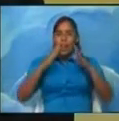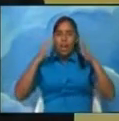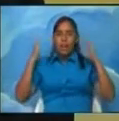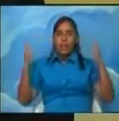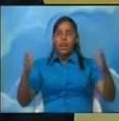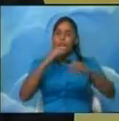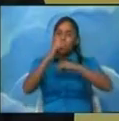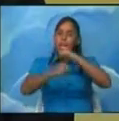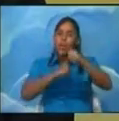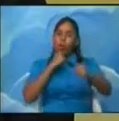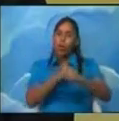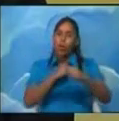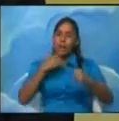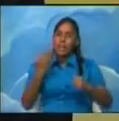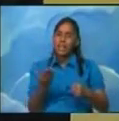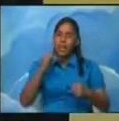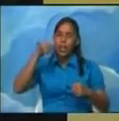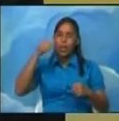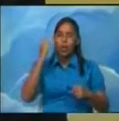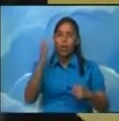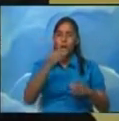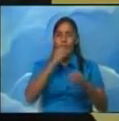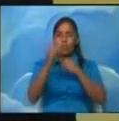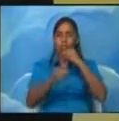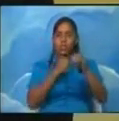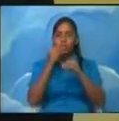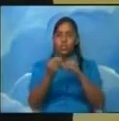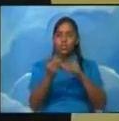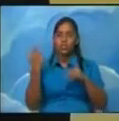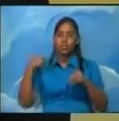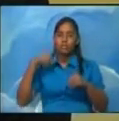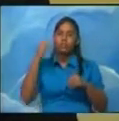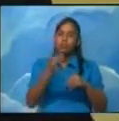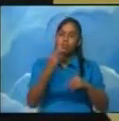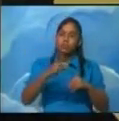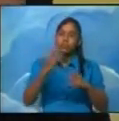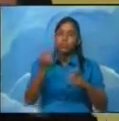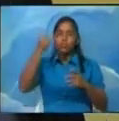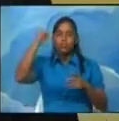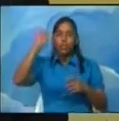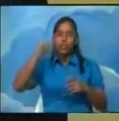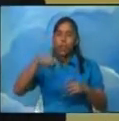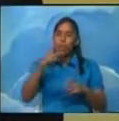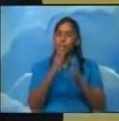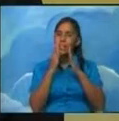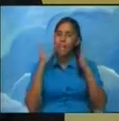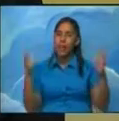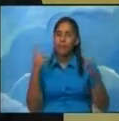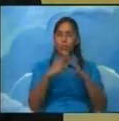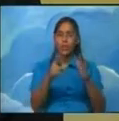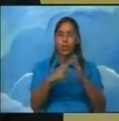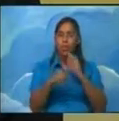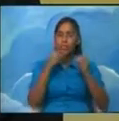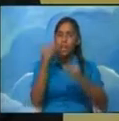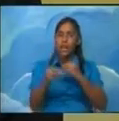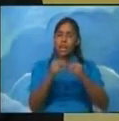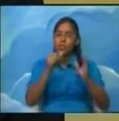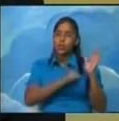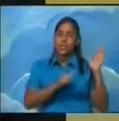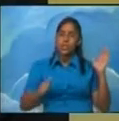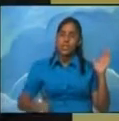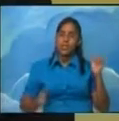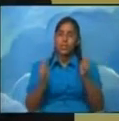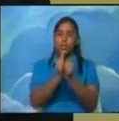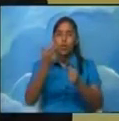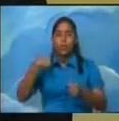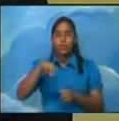grandes obras que Jehová ha hecho. Tenemos siempre que recordar cuán grandes cosas ha hecho el Señor con